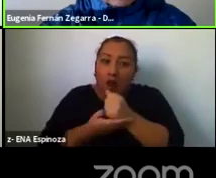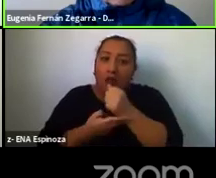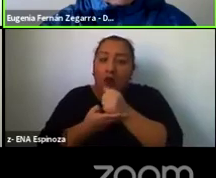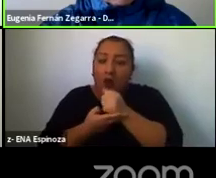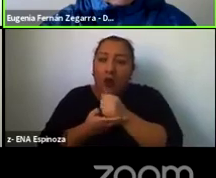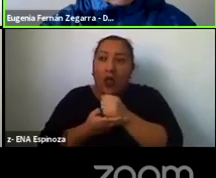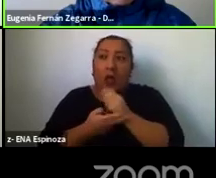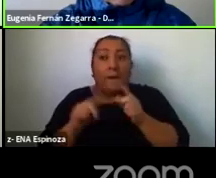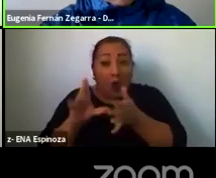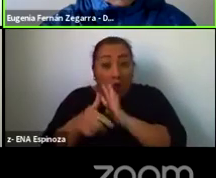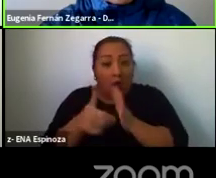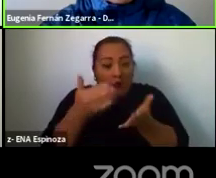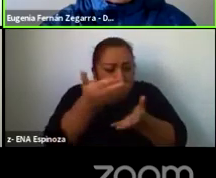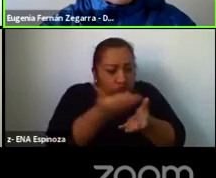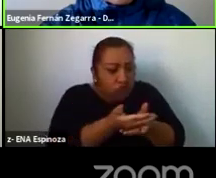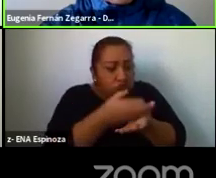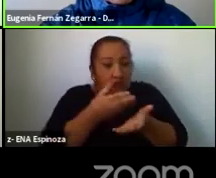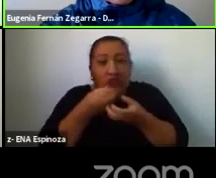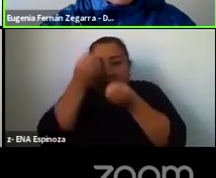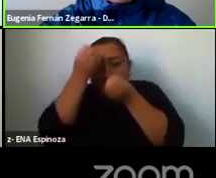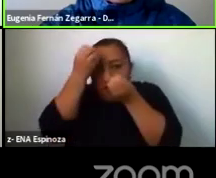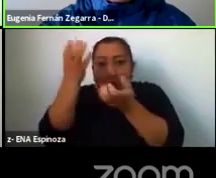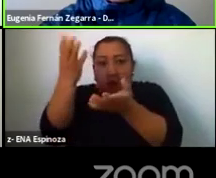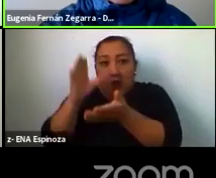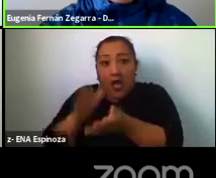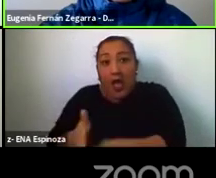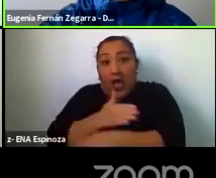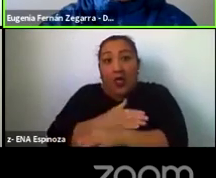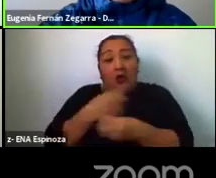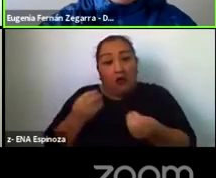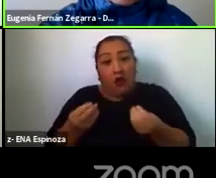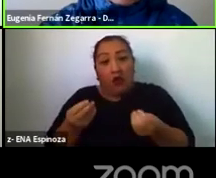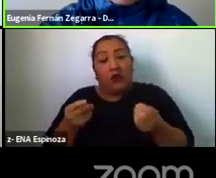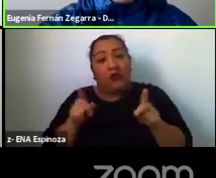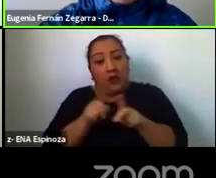a sacar información lo antes posible, porque también,